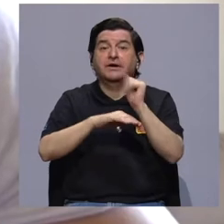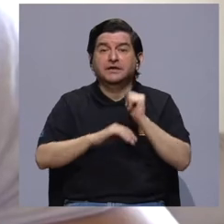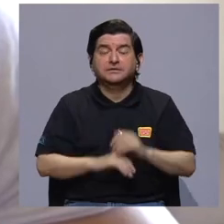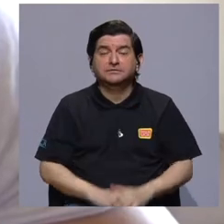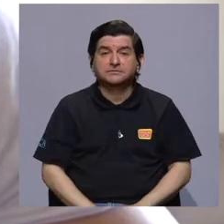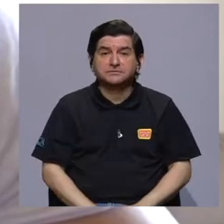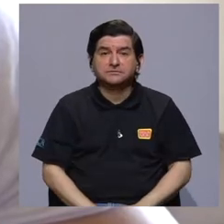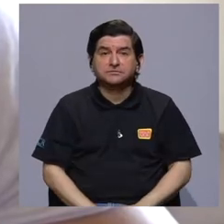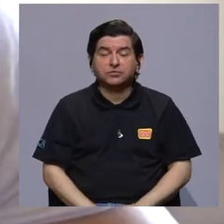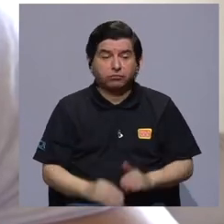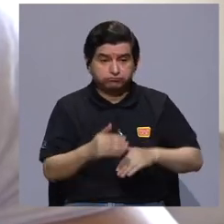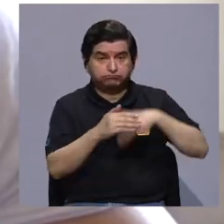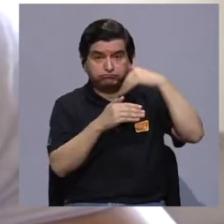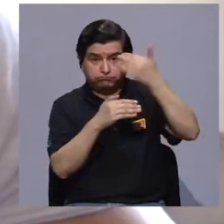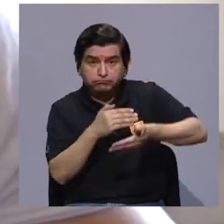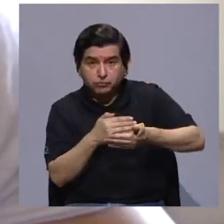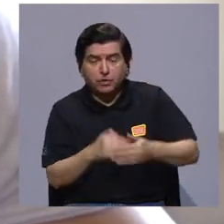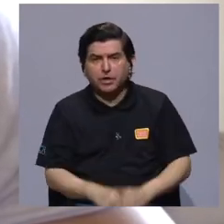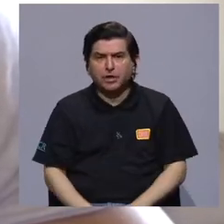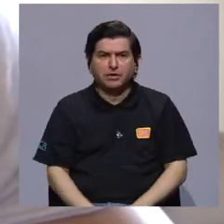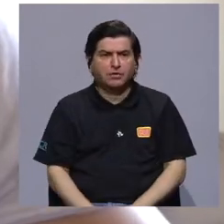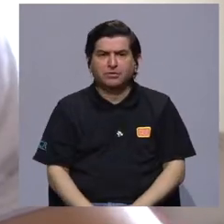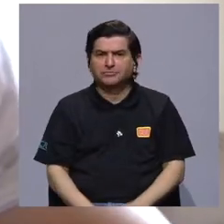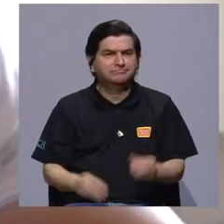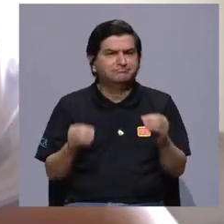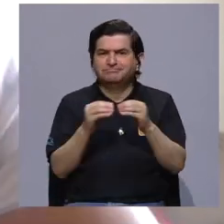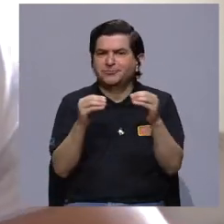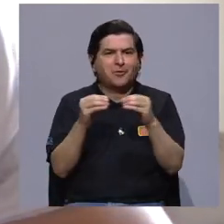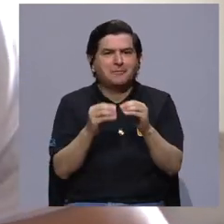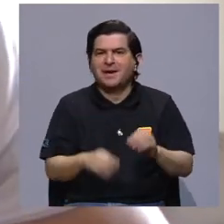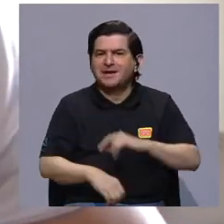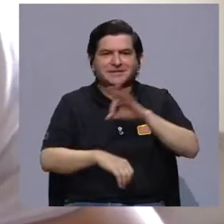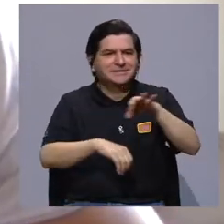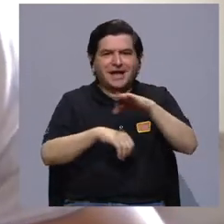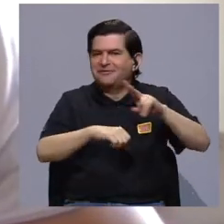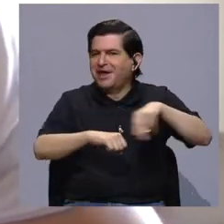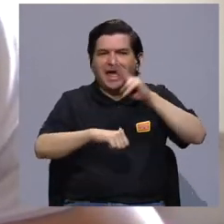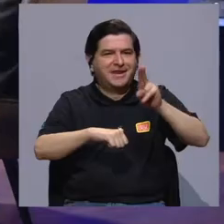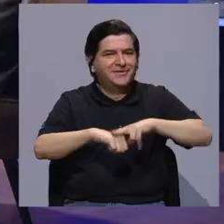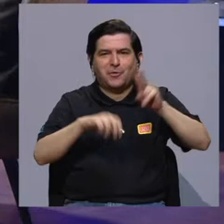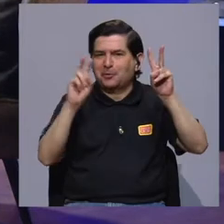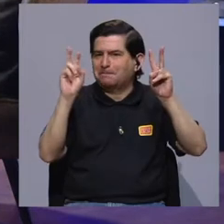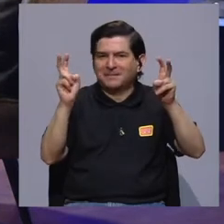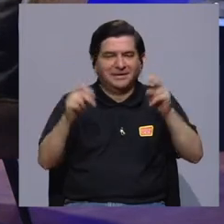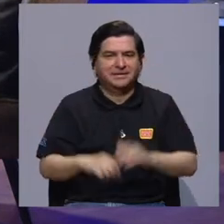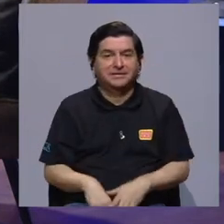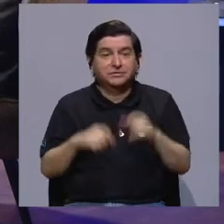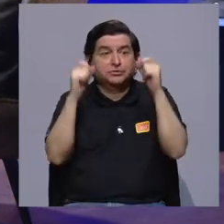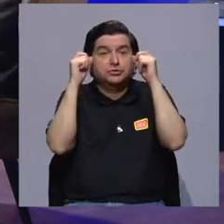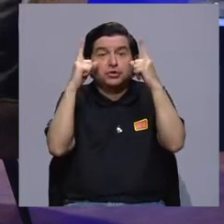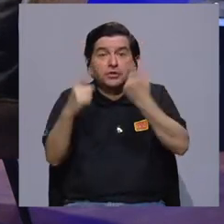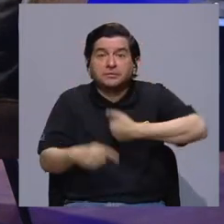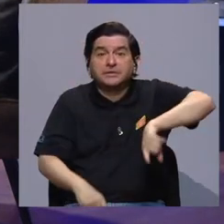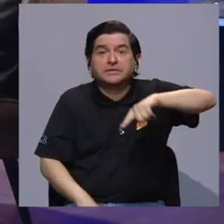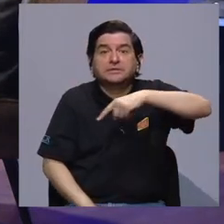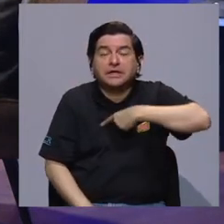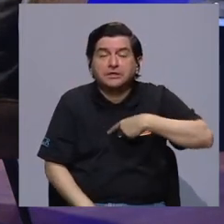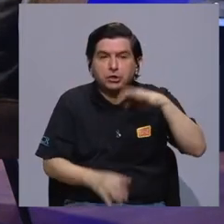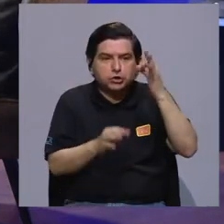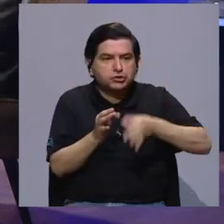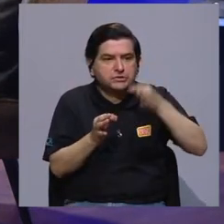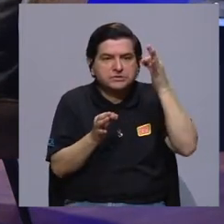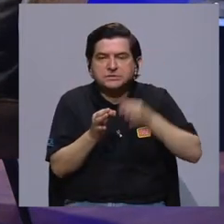que pues, después de eso no volví más a abejas normales, porque fue